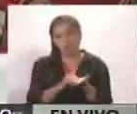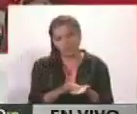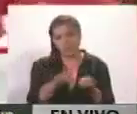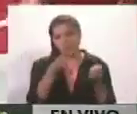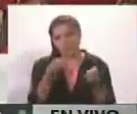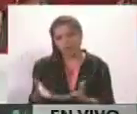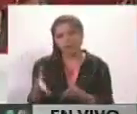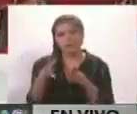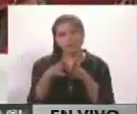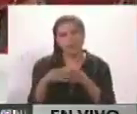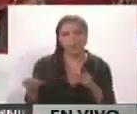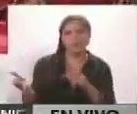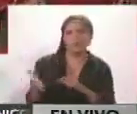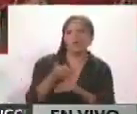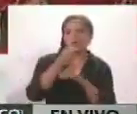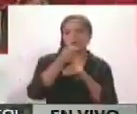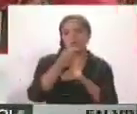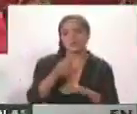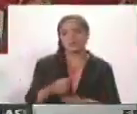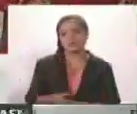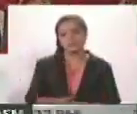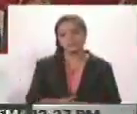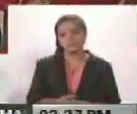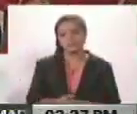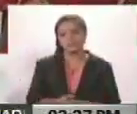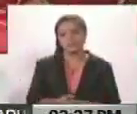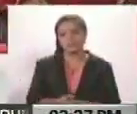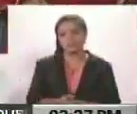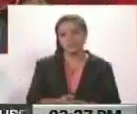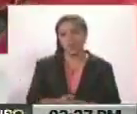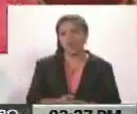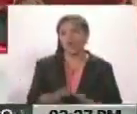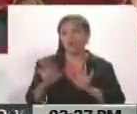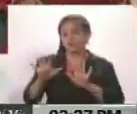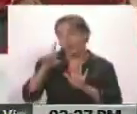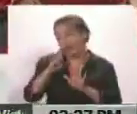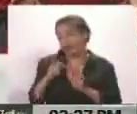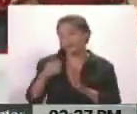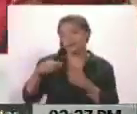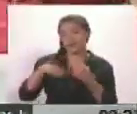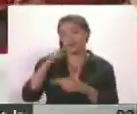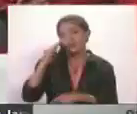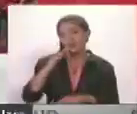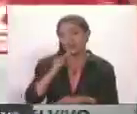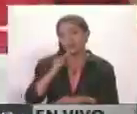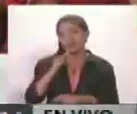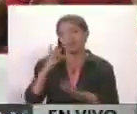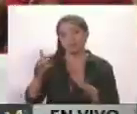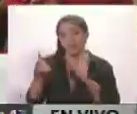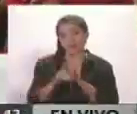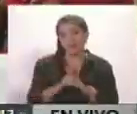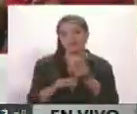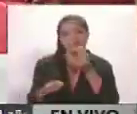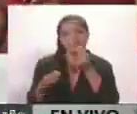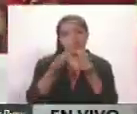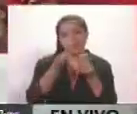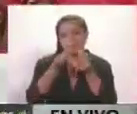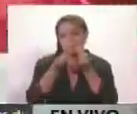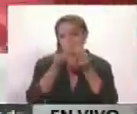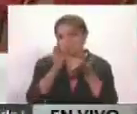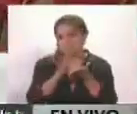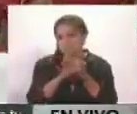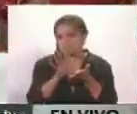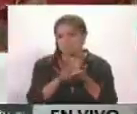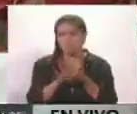todo lo que logró durante la primera década de la Revolución Bolivariana, el pleno derecho a la alimentación